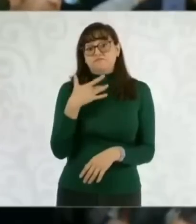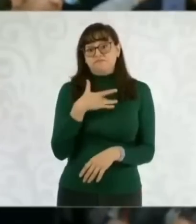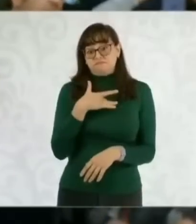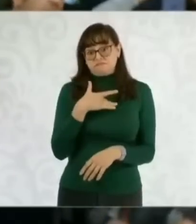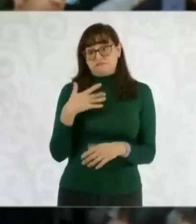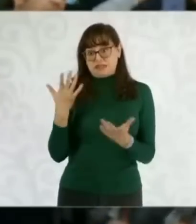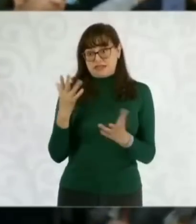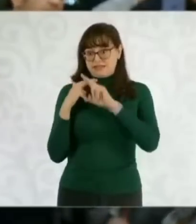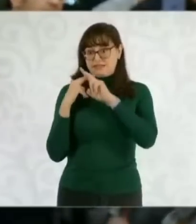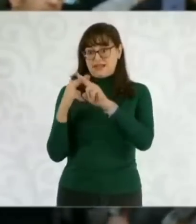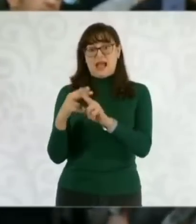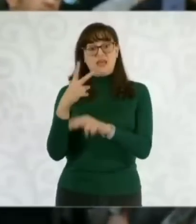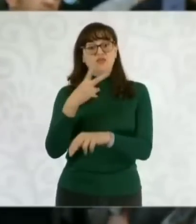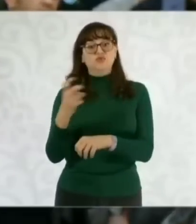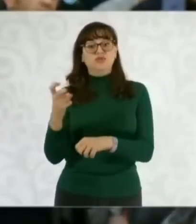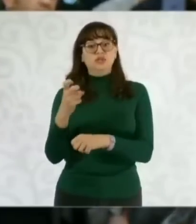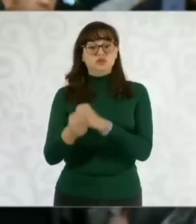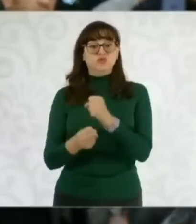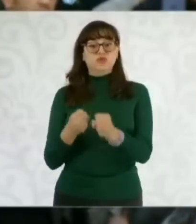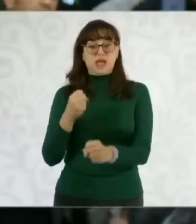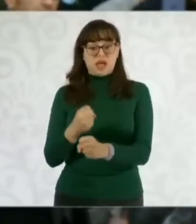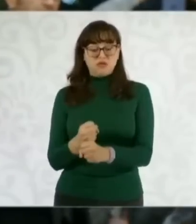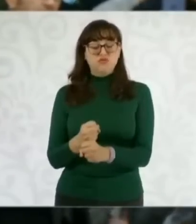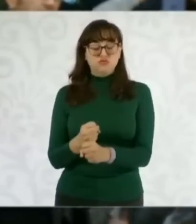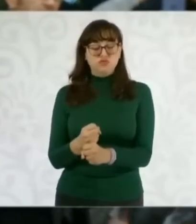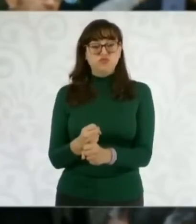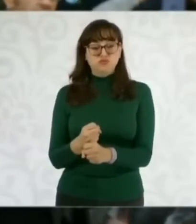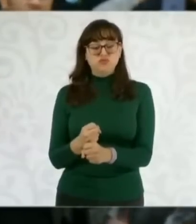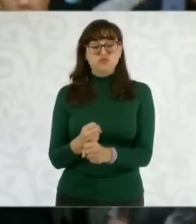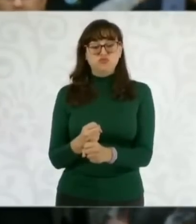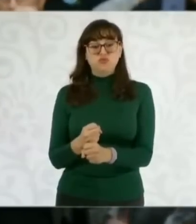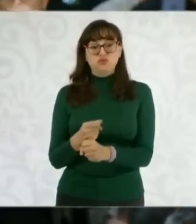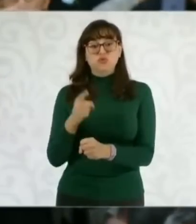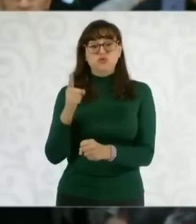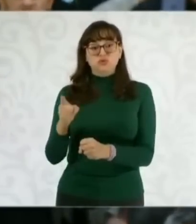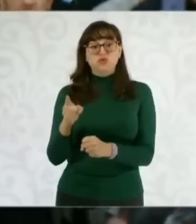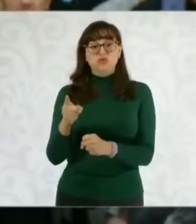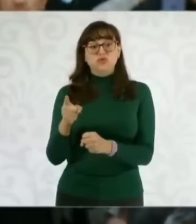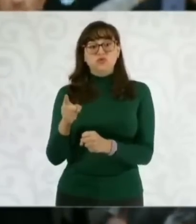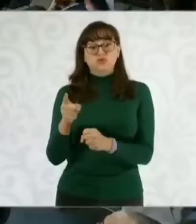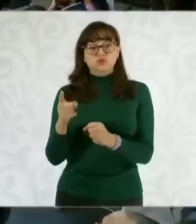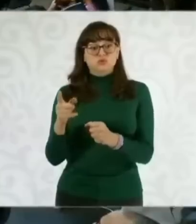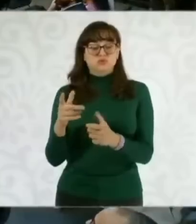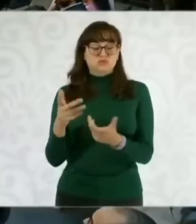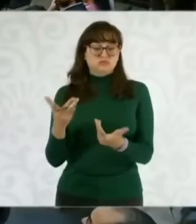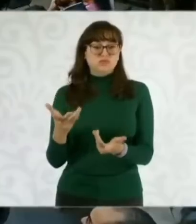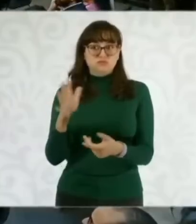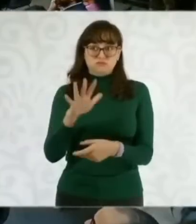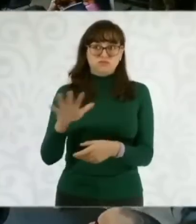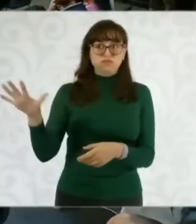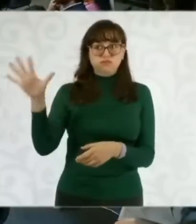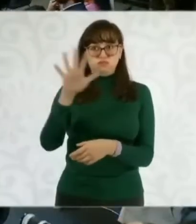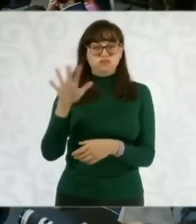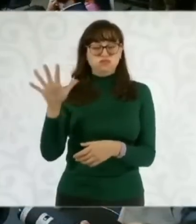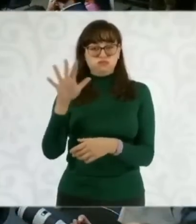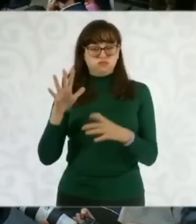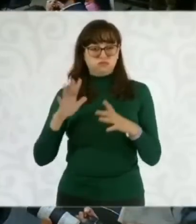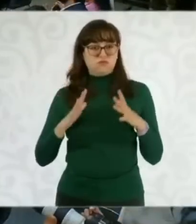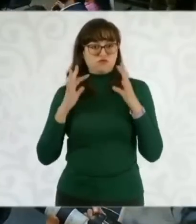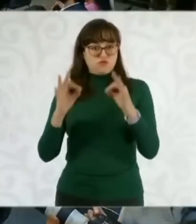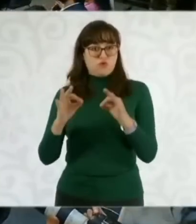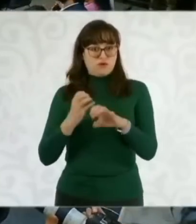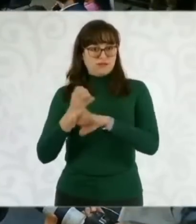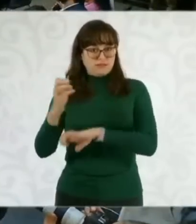este 200 aniversario bicentenario de la constitución de ese gran estado de Occidente. Sí,